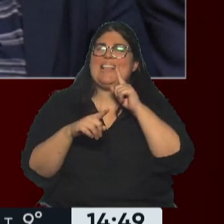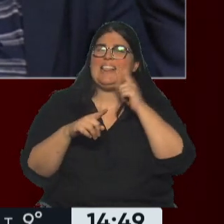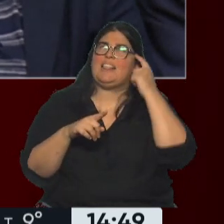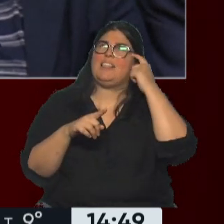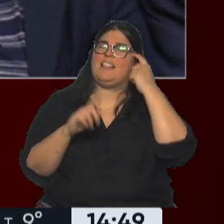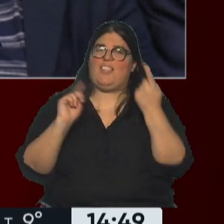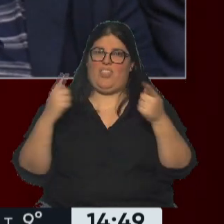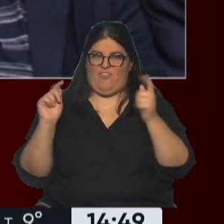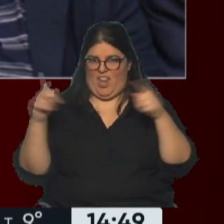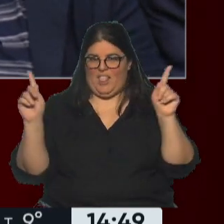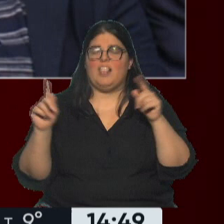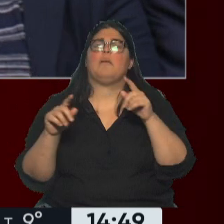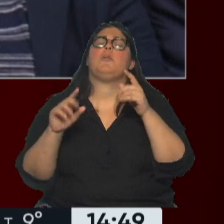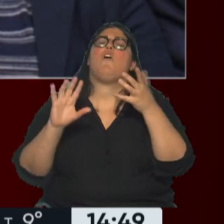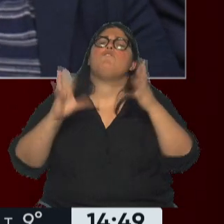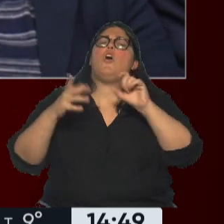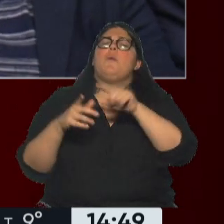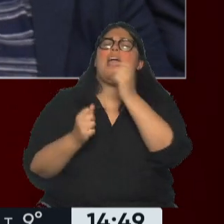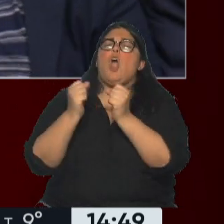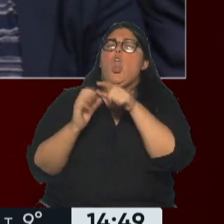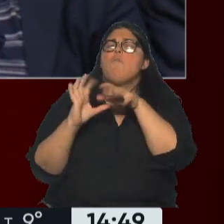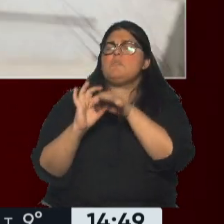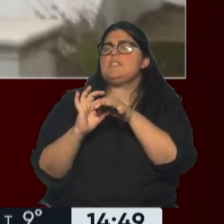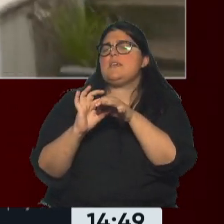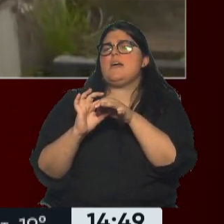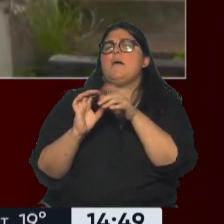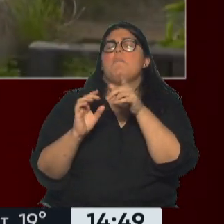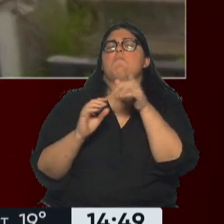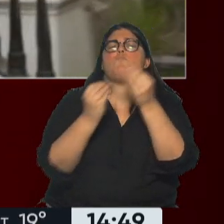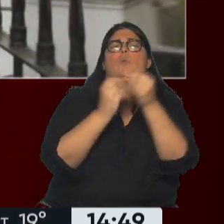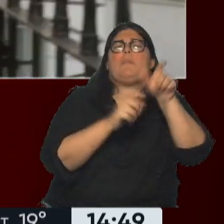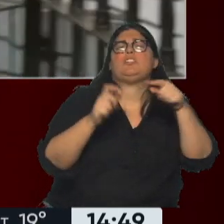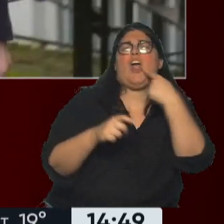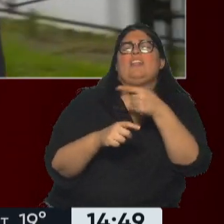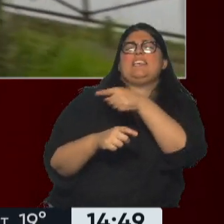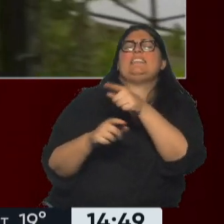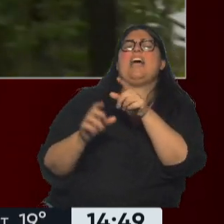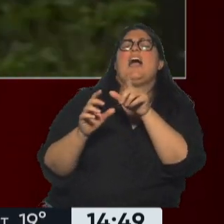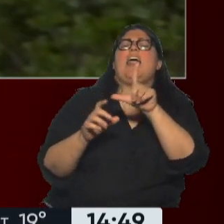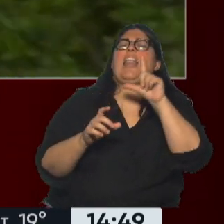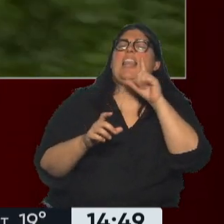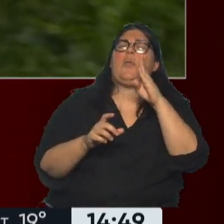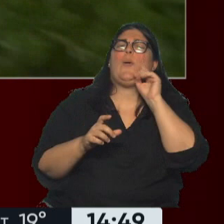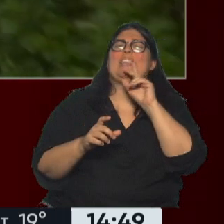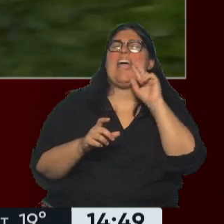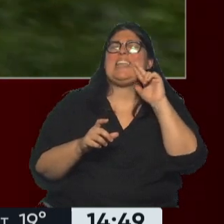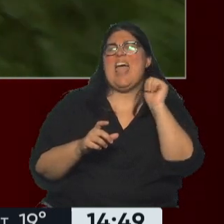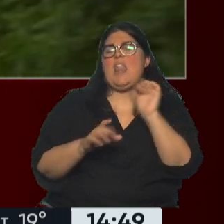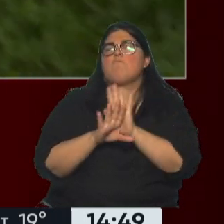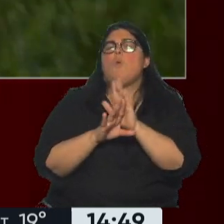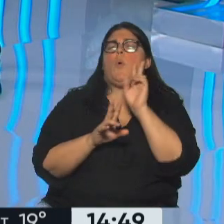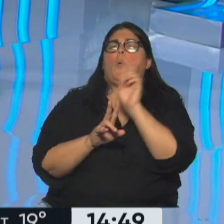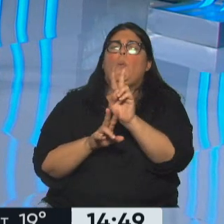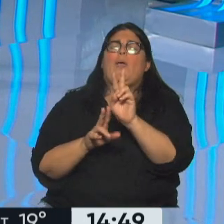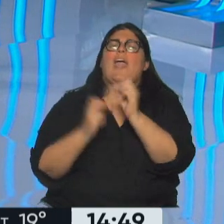en la dimensión económica, ¿no? Hay quienes la califican incluso de libertariana más que libertaria, es decir, una visión de la economía sumamente